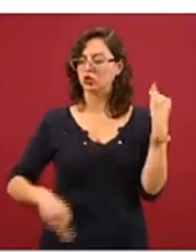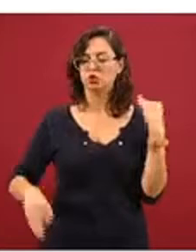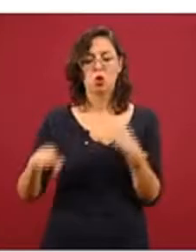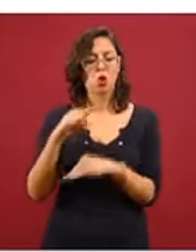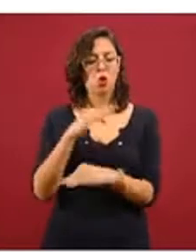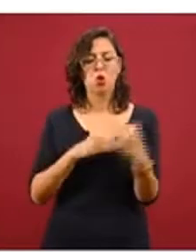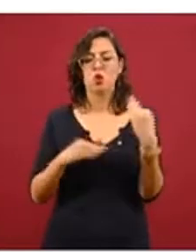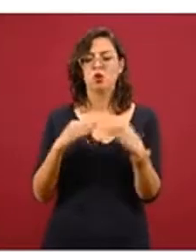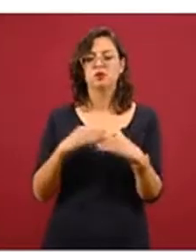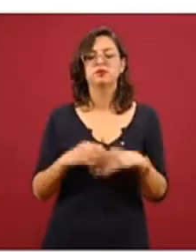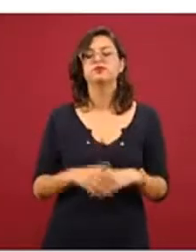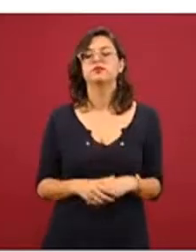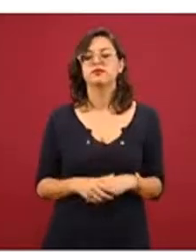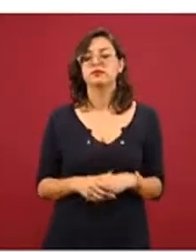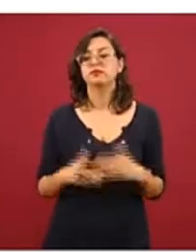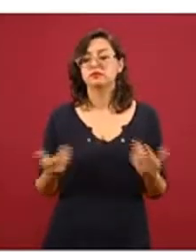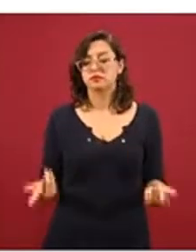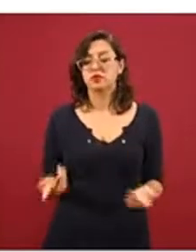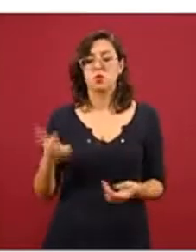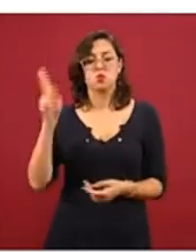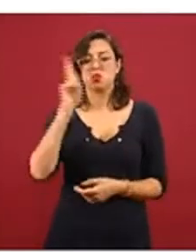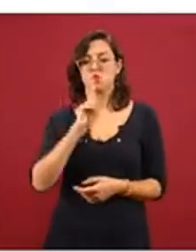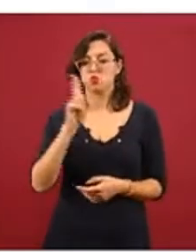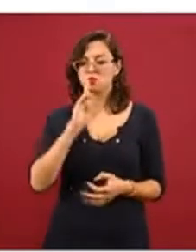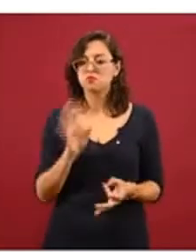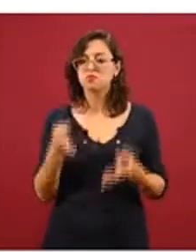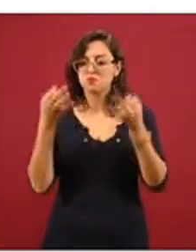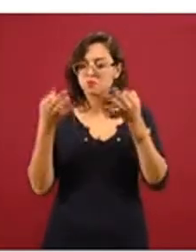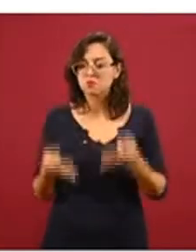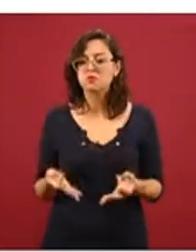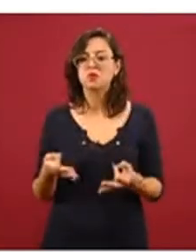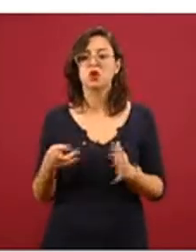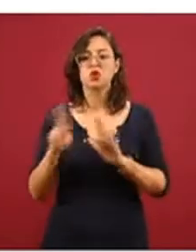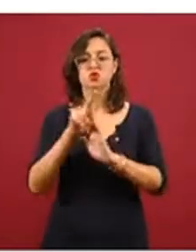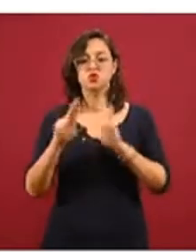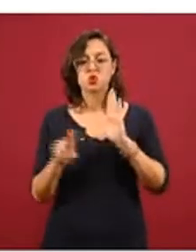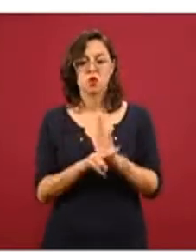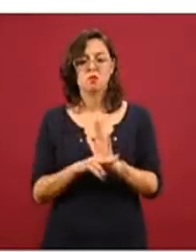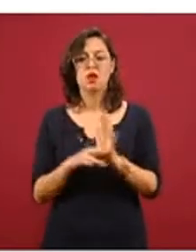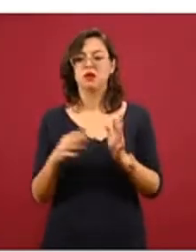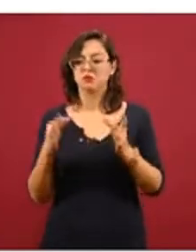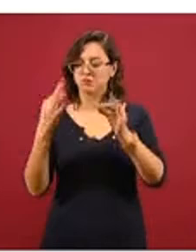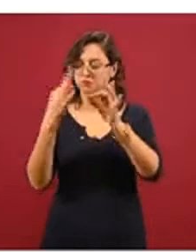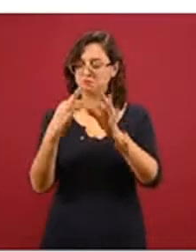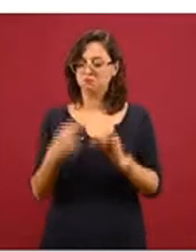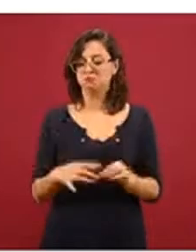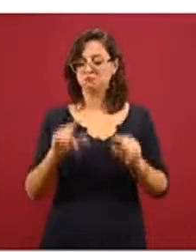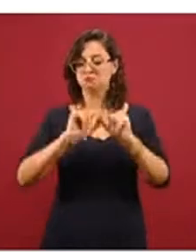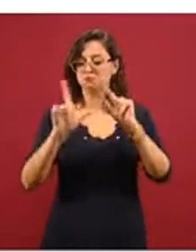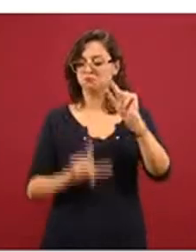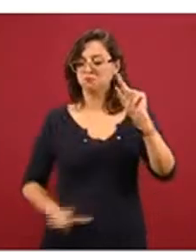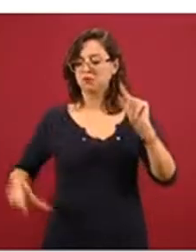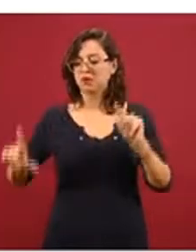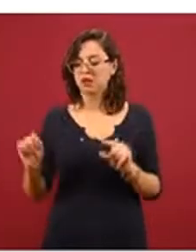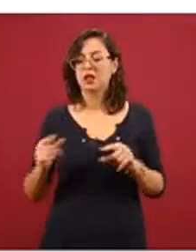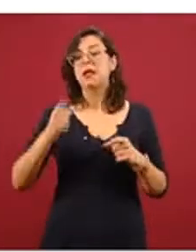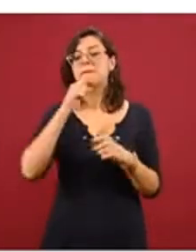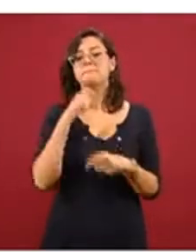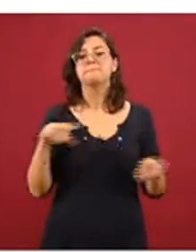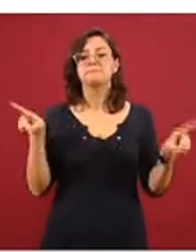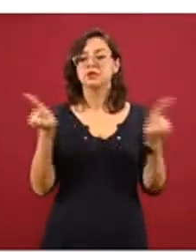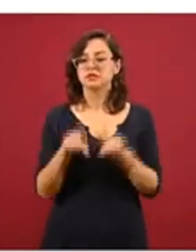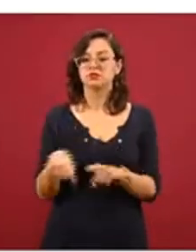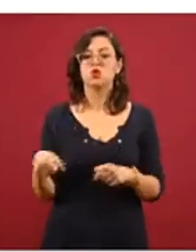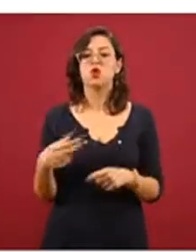cadena de la polimerasa, que es la prueba confirmatoria que está normada para todo el territorio mexicano y que toda la red nacional